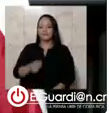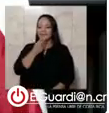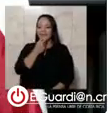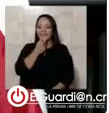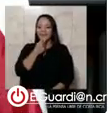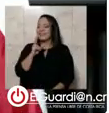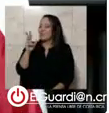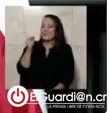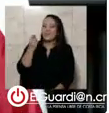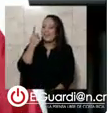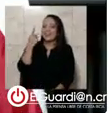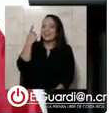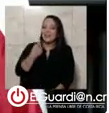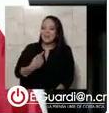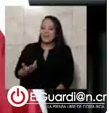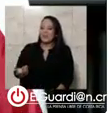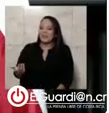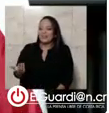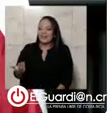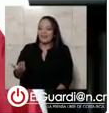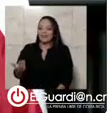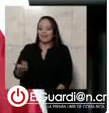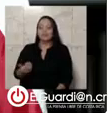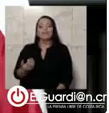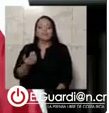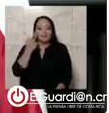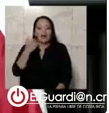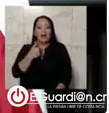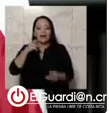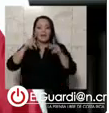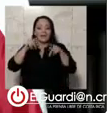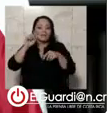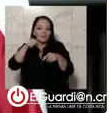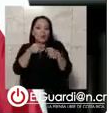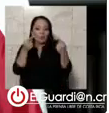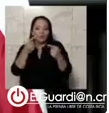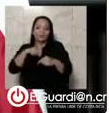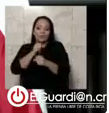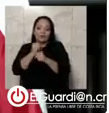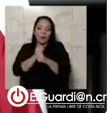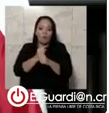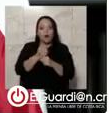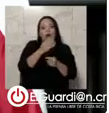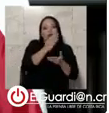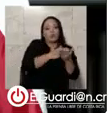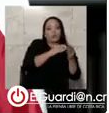No le entendí la pregunta. Perdonen, sí, hay gente que está en contra de lo que estamos haciendo y hay gente a